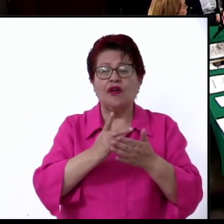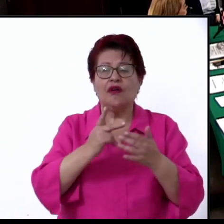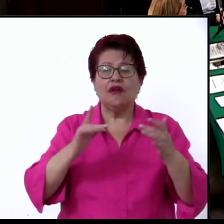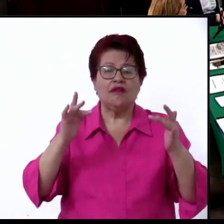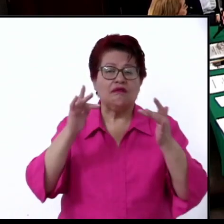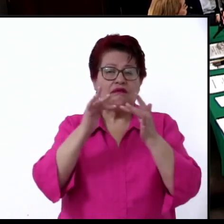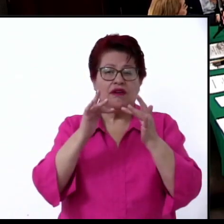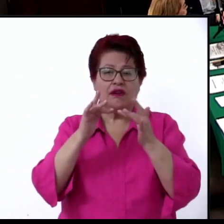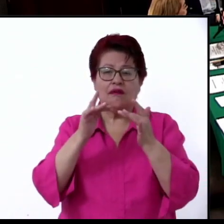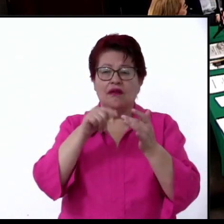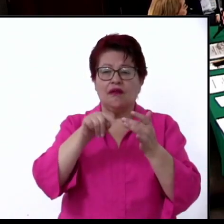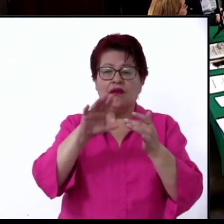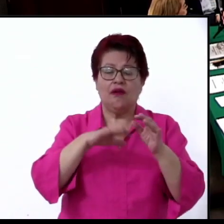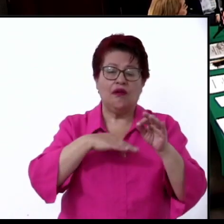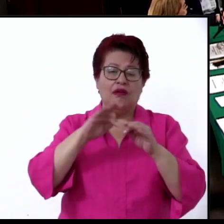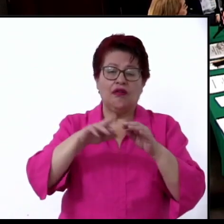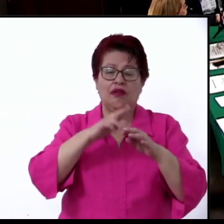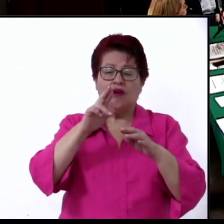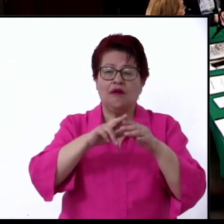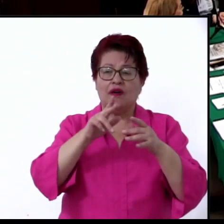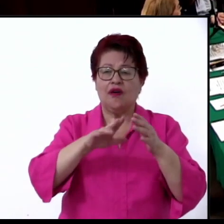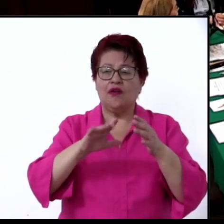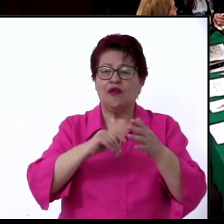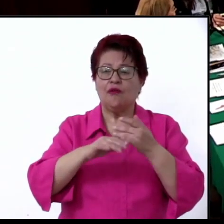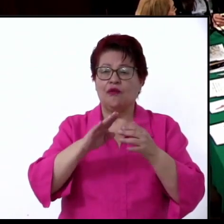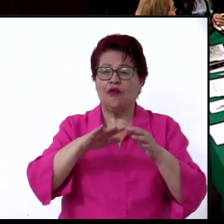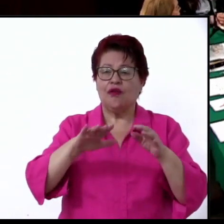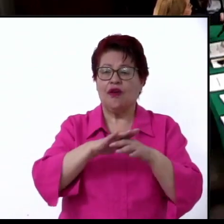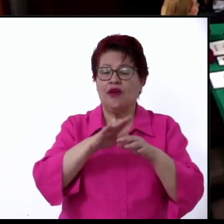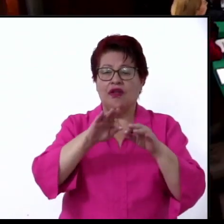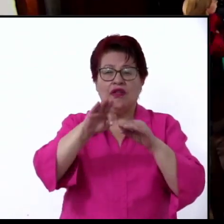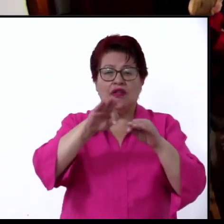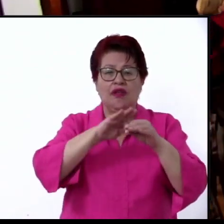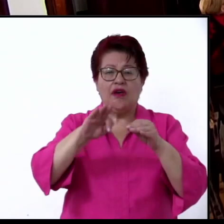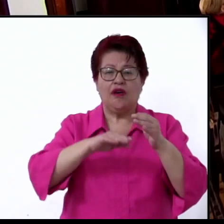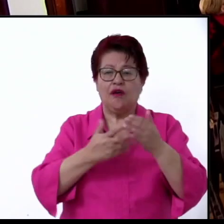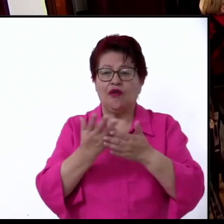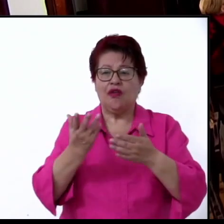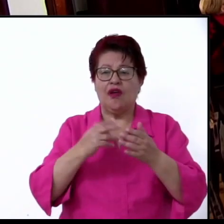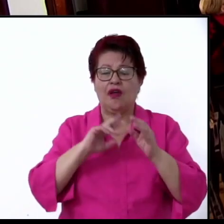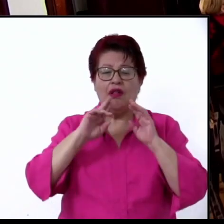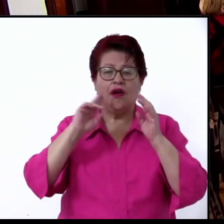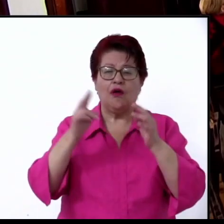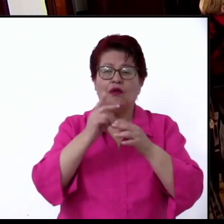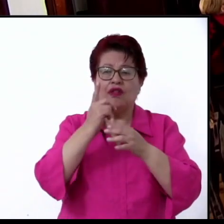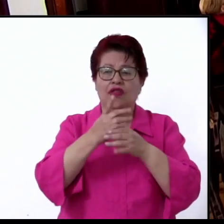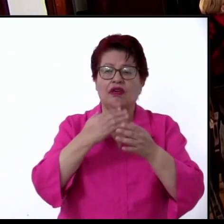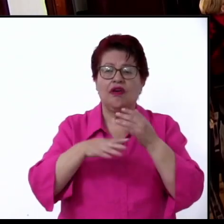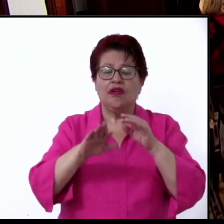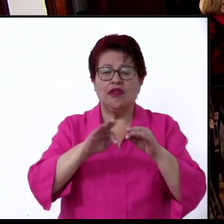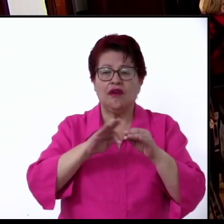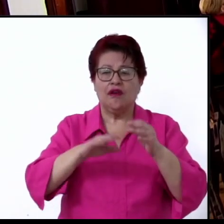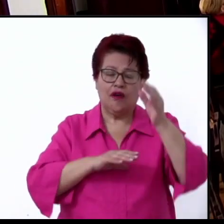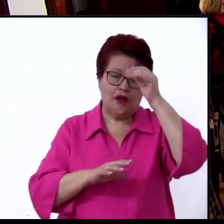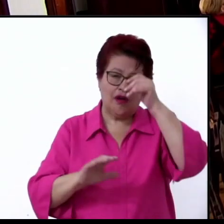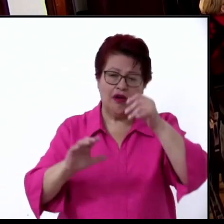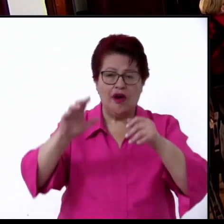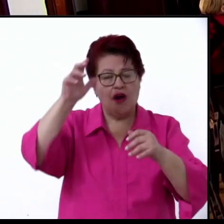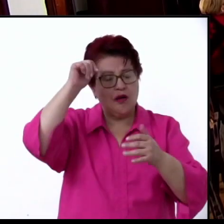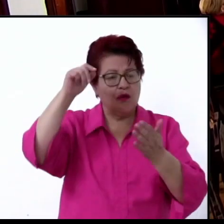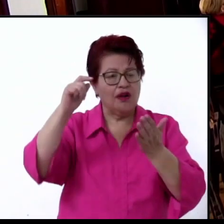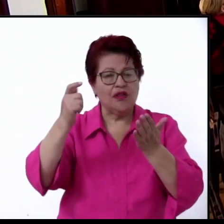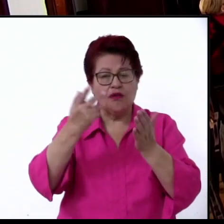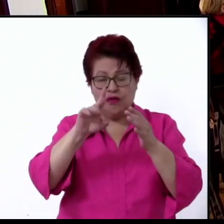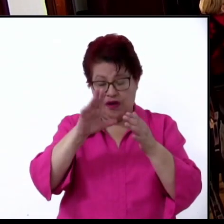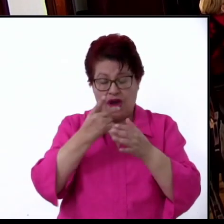vincularnos con alguna empleadora a través de las ferias del empleo, a través de movilidad laboral, a través de convenios, como se ha señalado